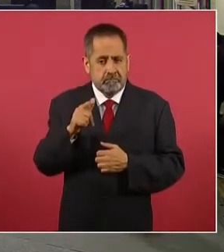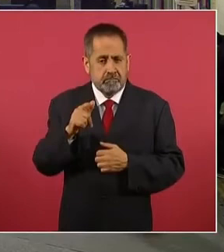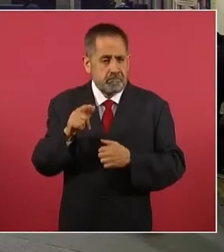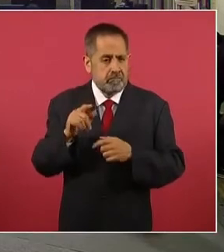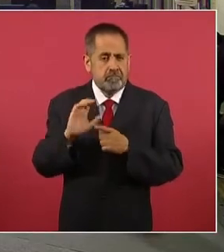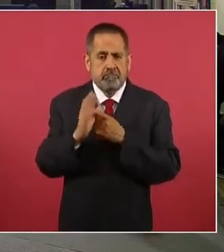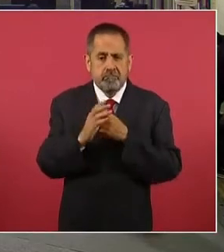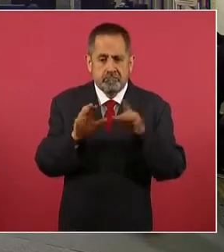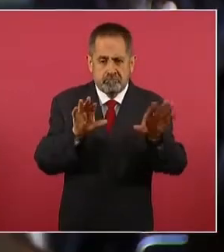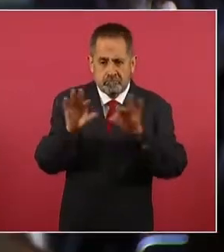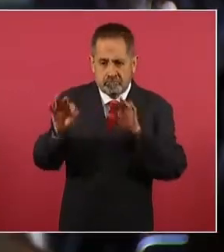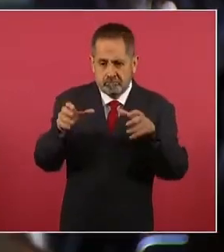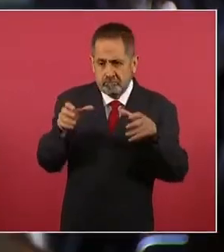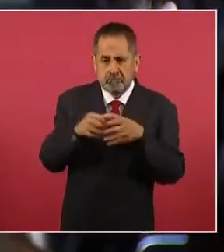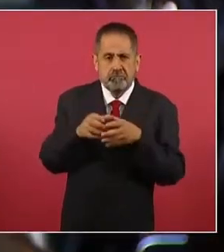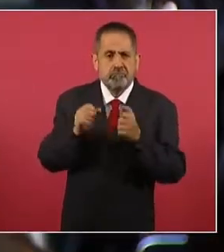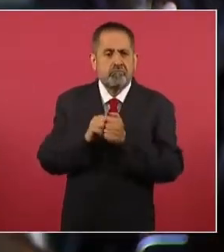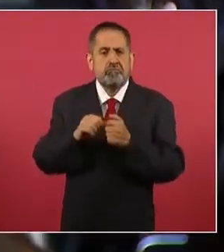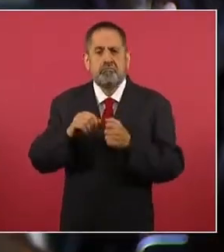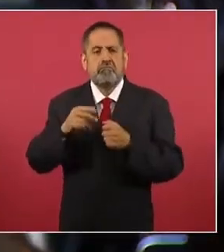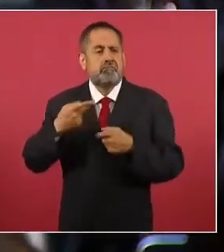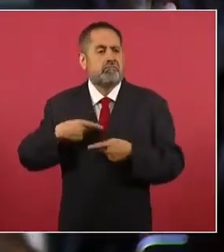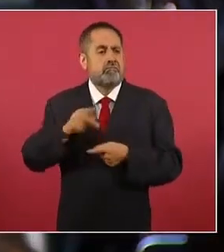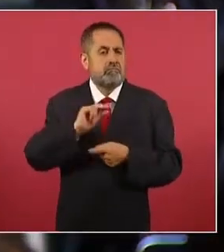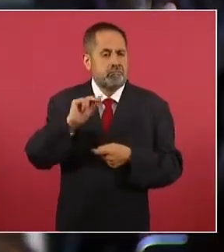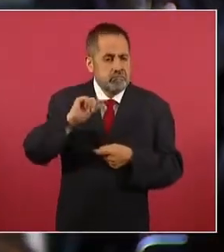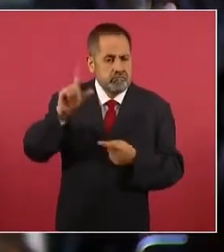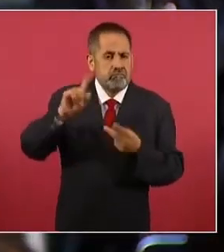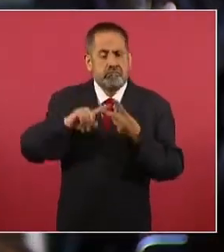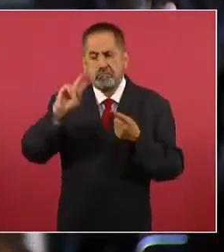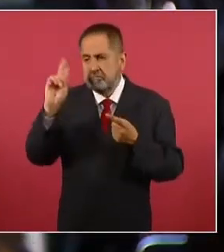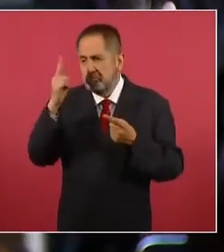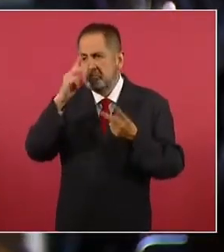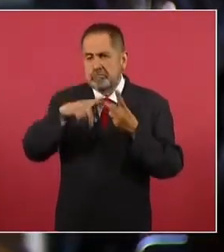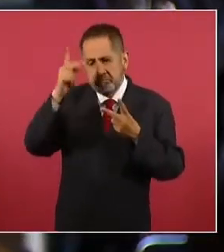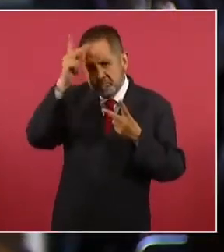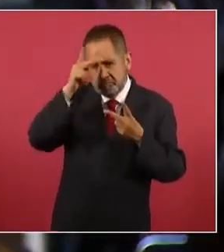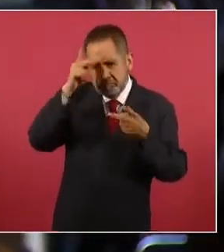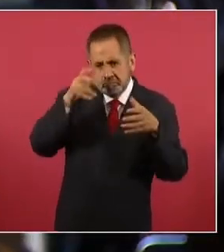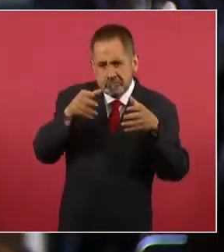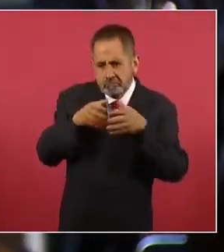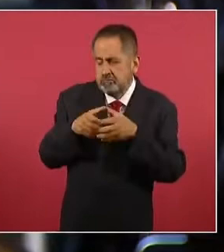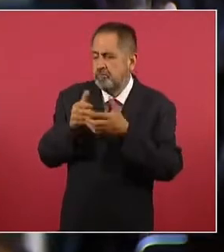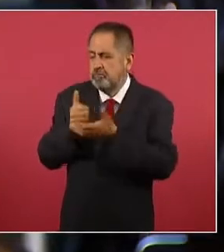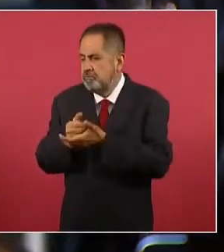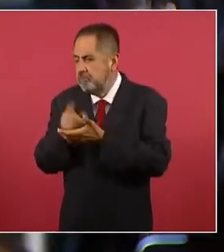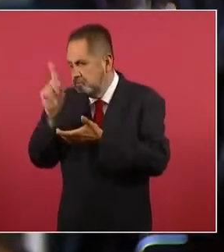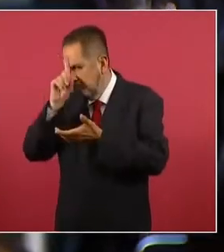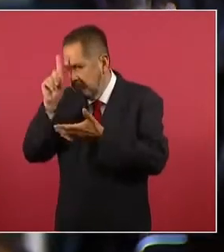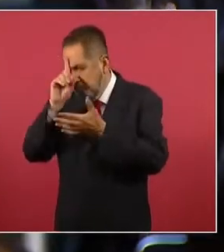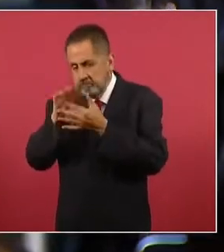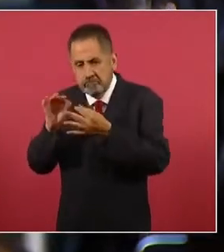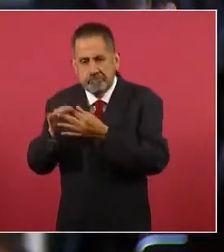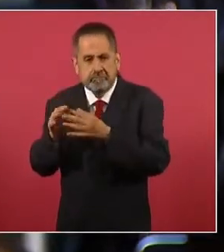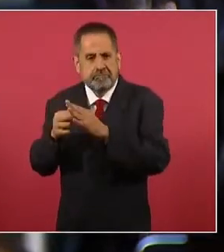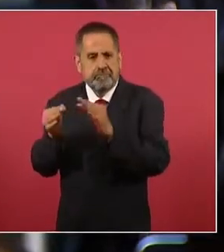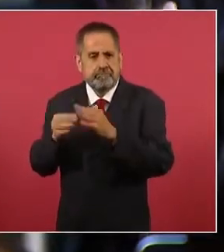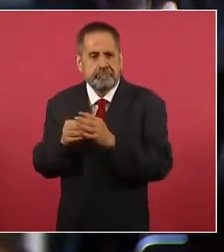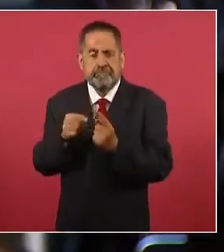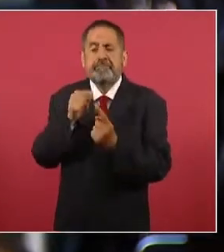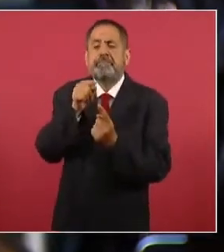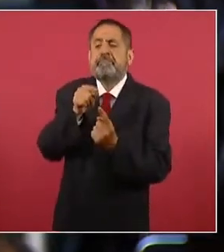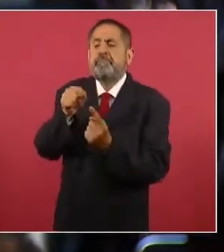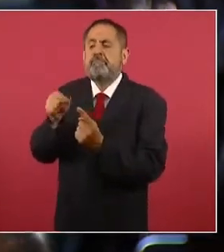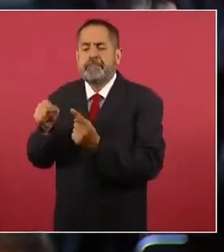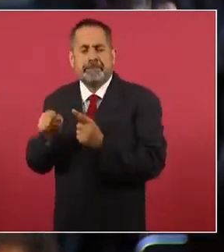atendiera con especialistas de la UNAM, situaciones de sociólogos, de psicólogos, para tratar de abatir y de acabarlos? Ya no quiero particularizar